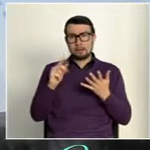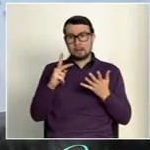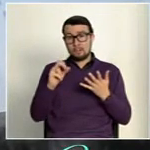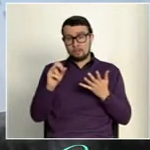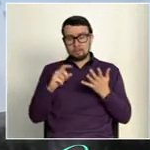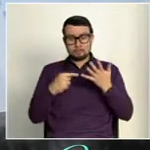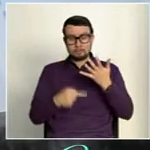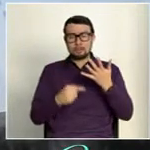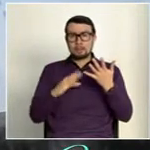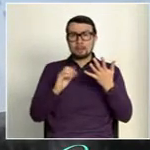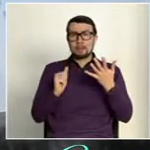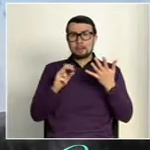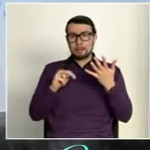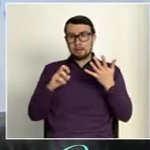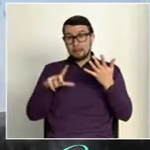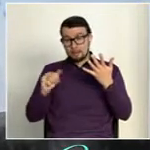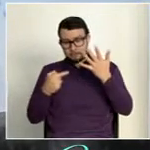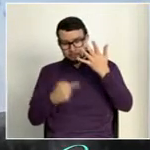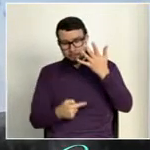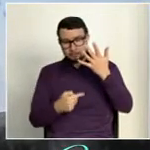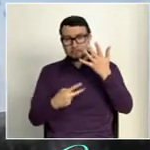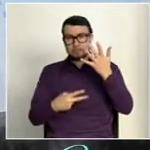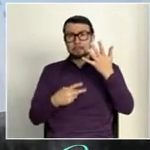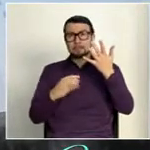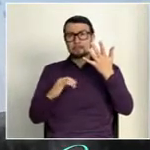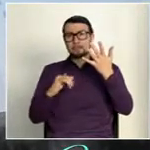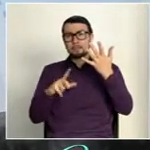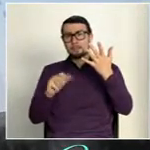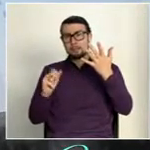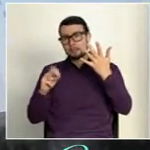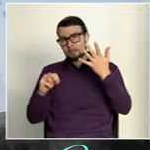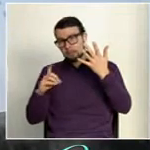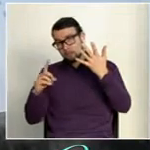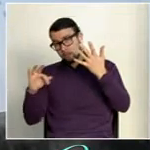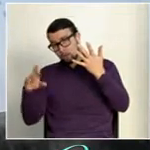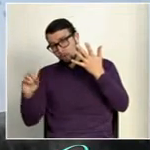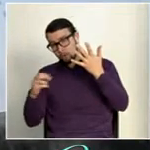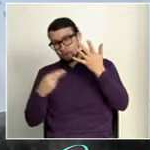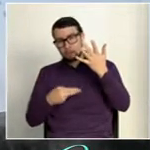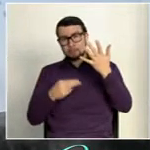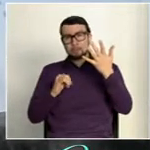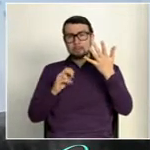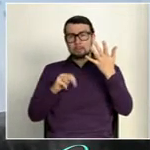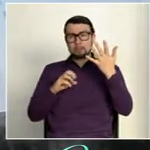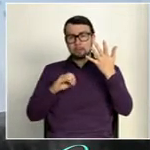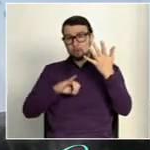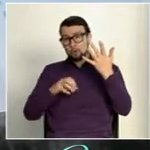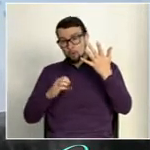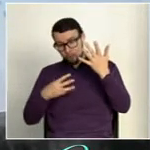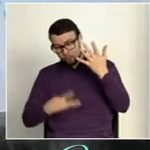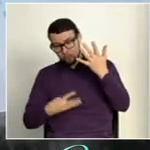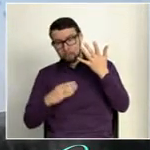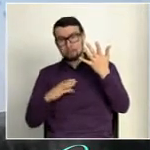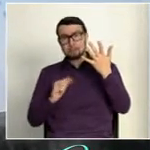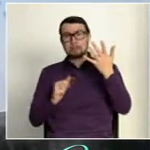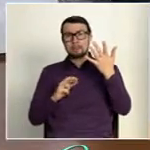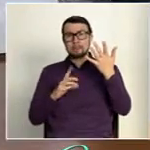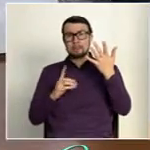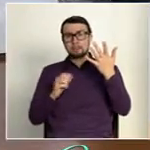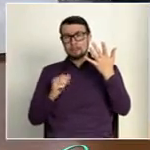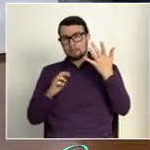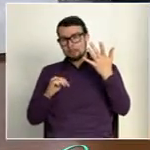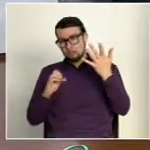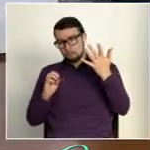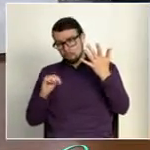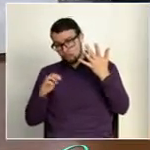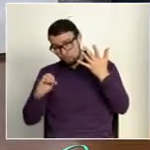semilla de cilantro, semilla de hinojo y cardamomo. Y usted cocina y hacen un té, tiene pero, todos los sabores. Tiene sabor. Bueno, yo trato de